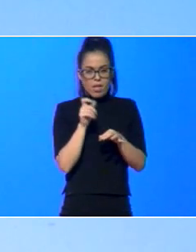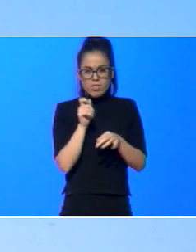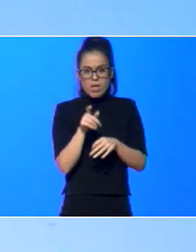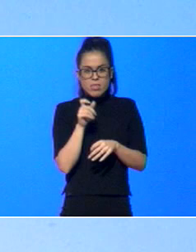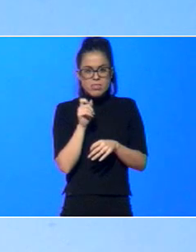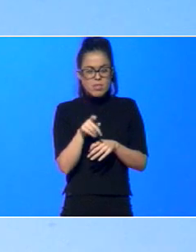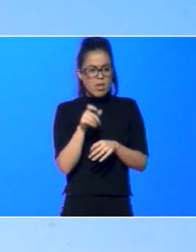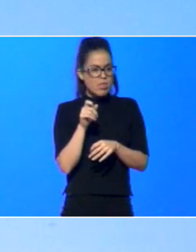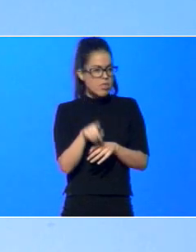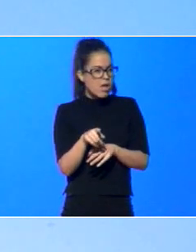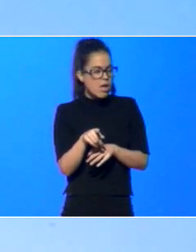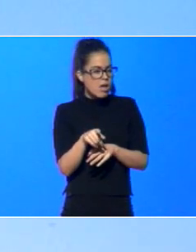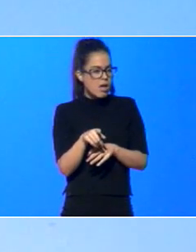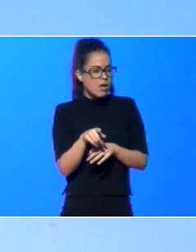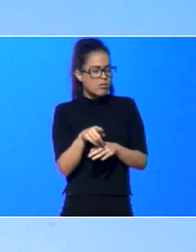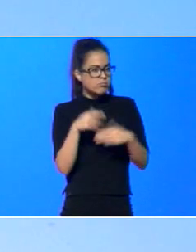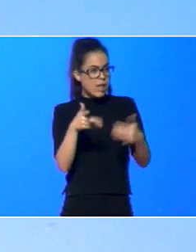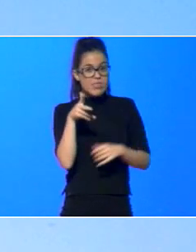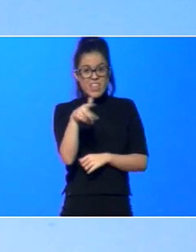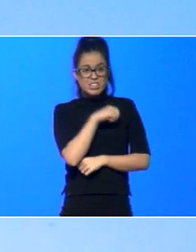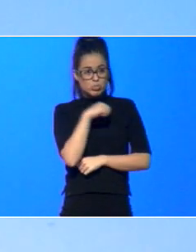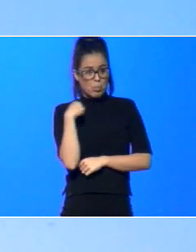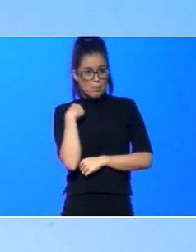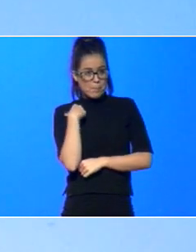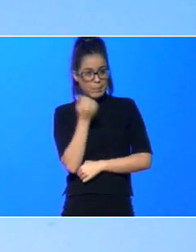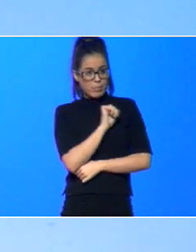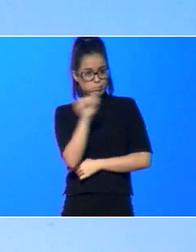cimientos y Los pilares del derecho privado